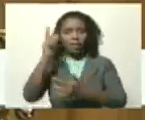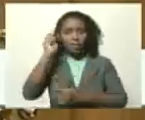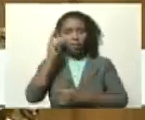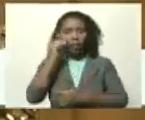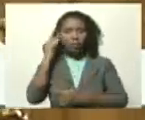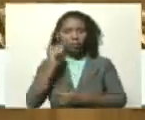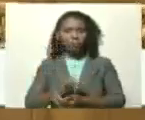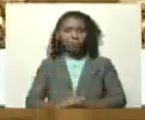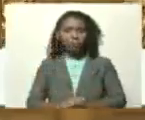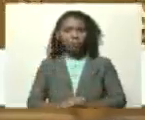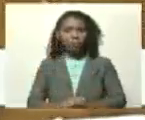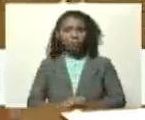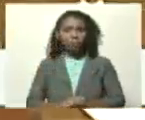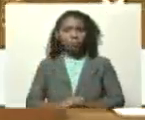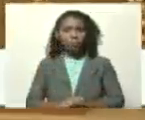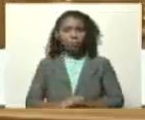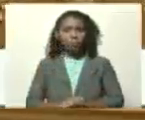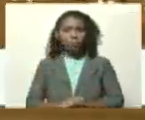diputadas.